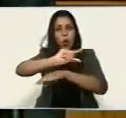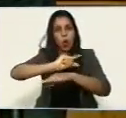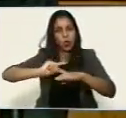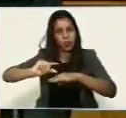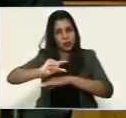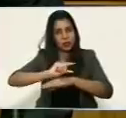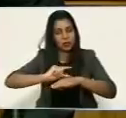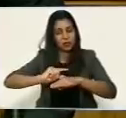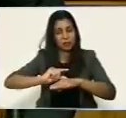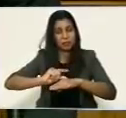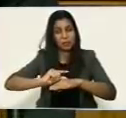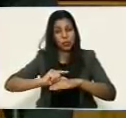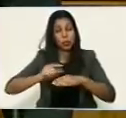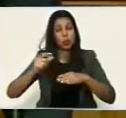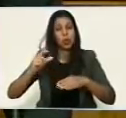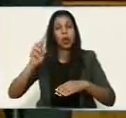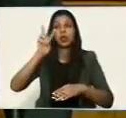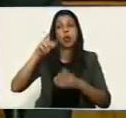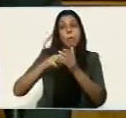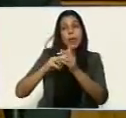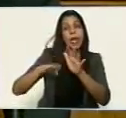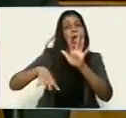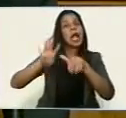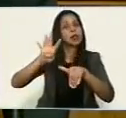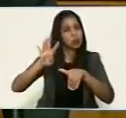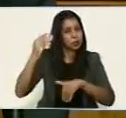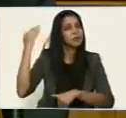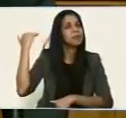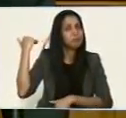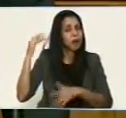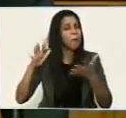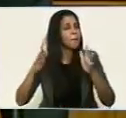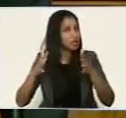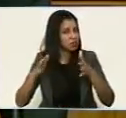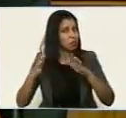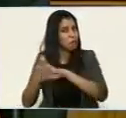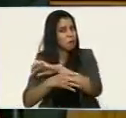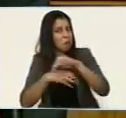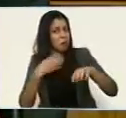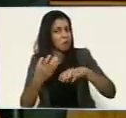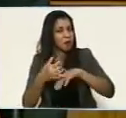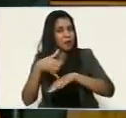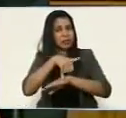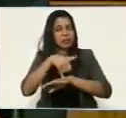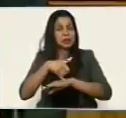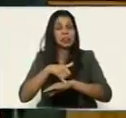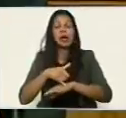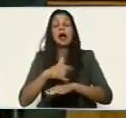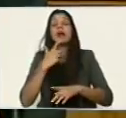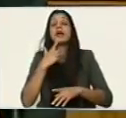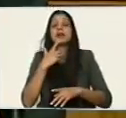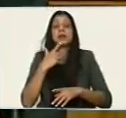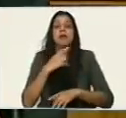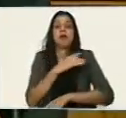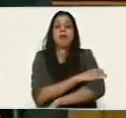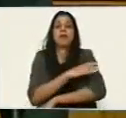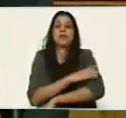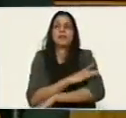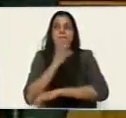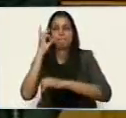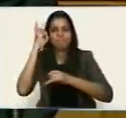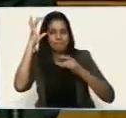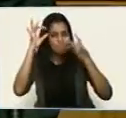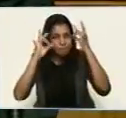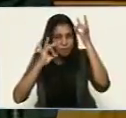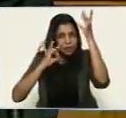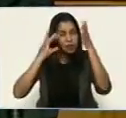Y eran tiempos del 2014, cuando aquellos señores comenzaron a